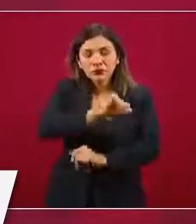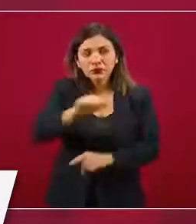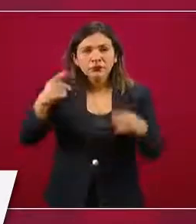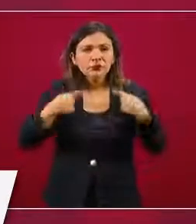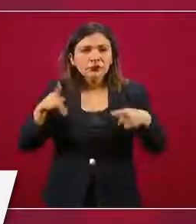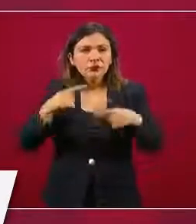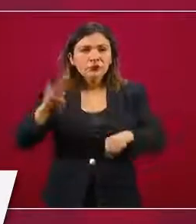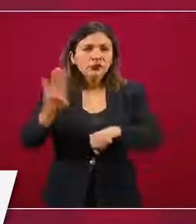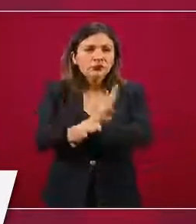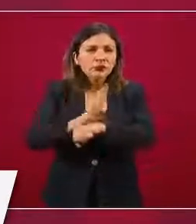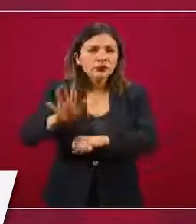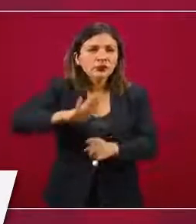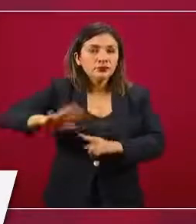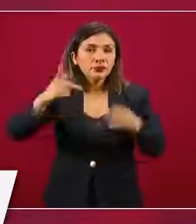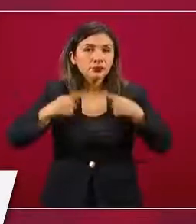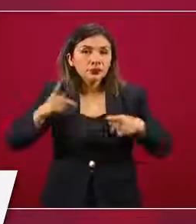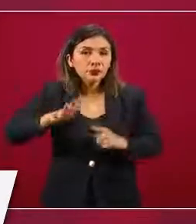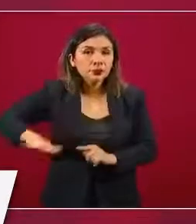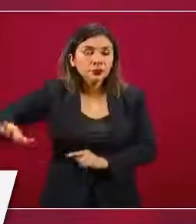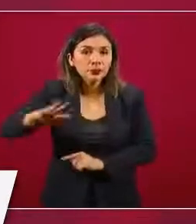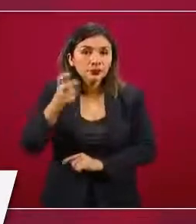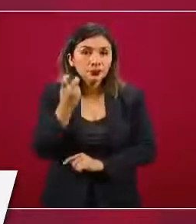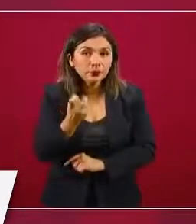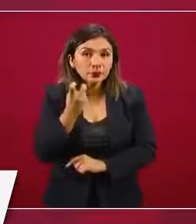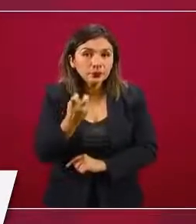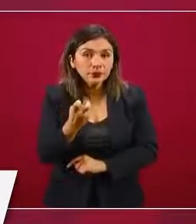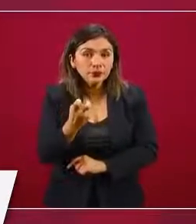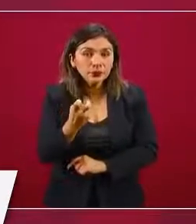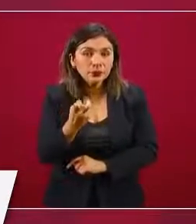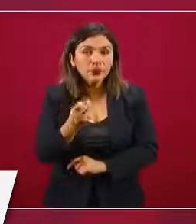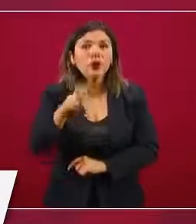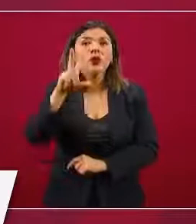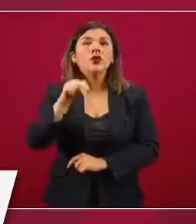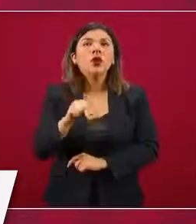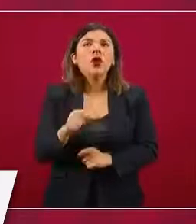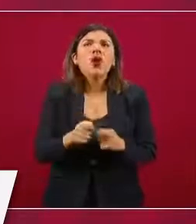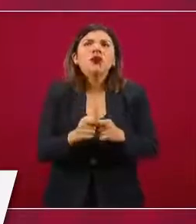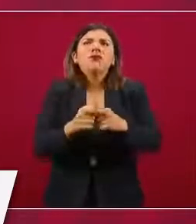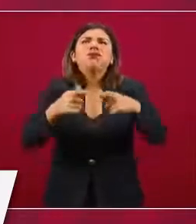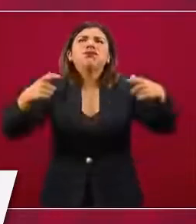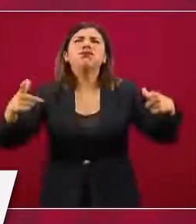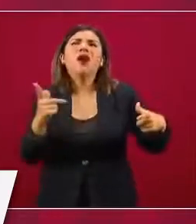en el bienestar del pueblo, no crecer por crecer,